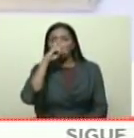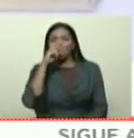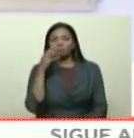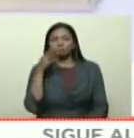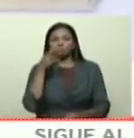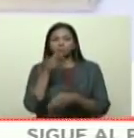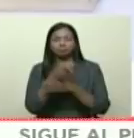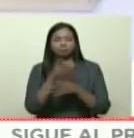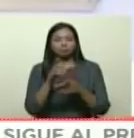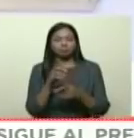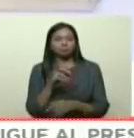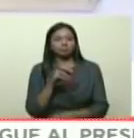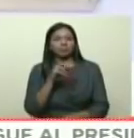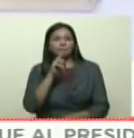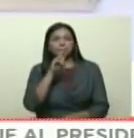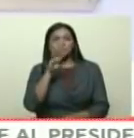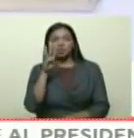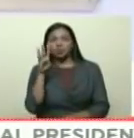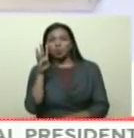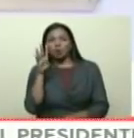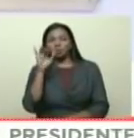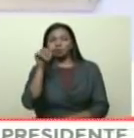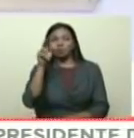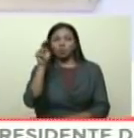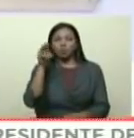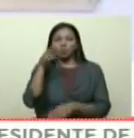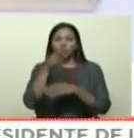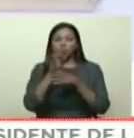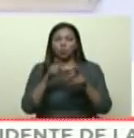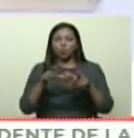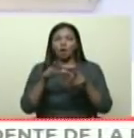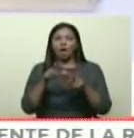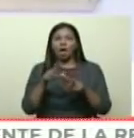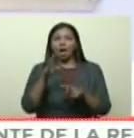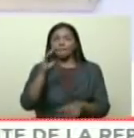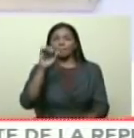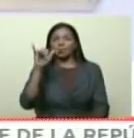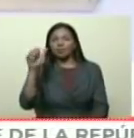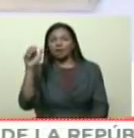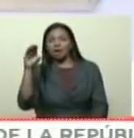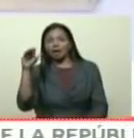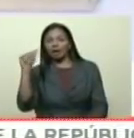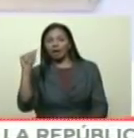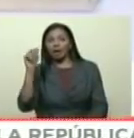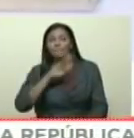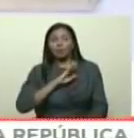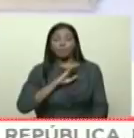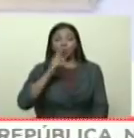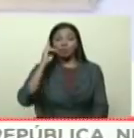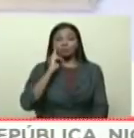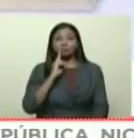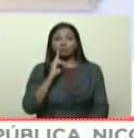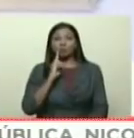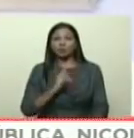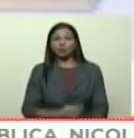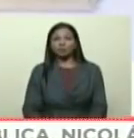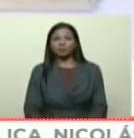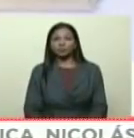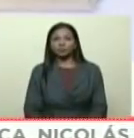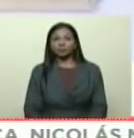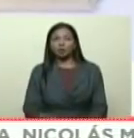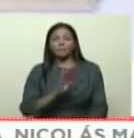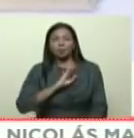estaremos conmemorando el Bicentenario de Boyacá, obra de Simón Bolívar, obra